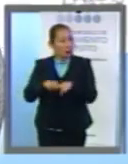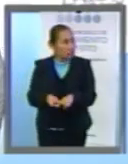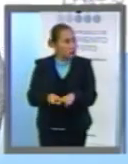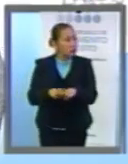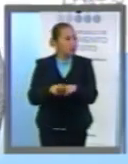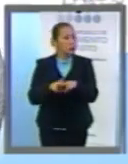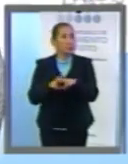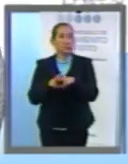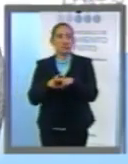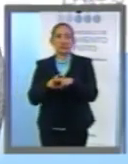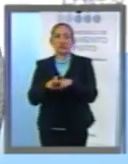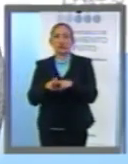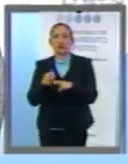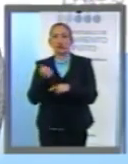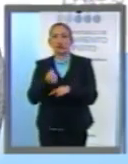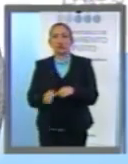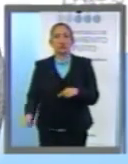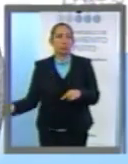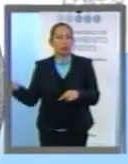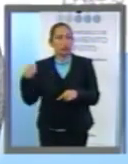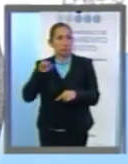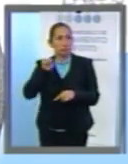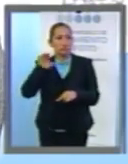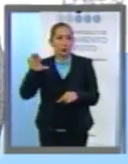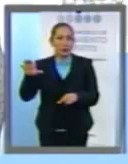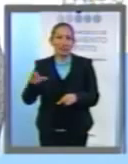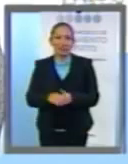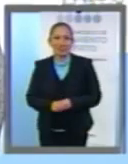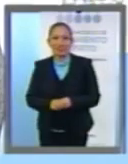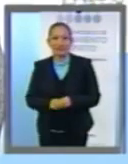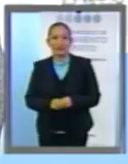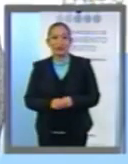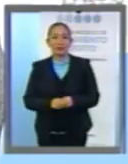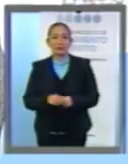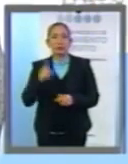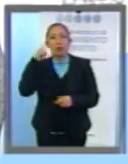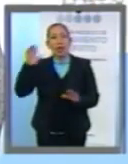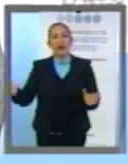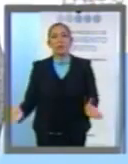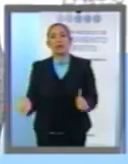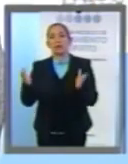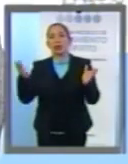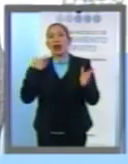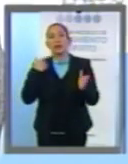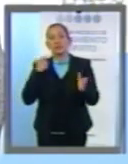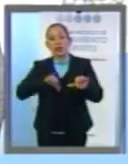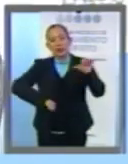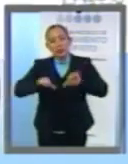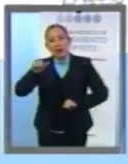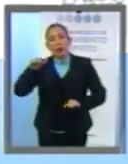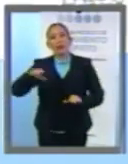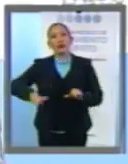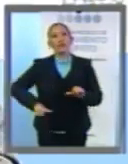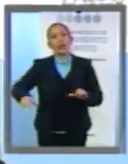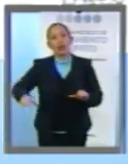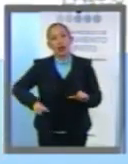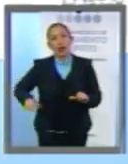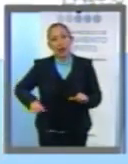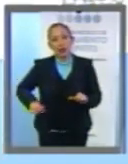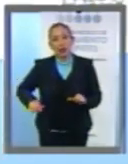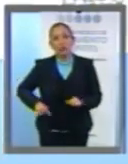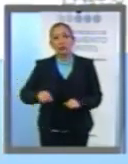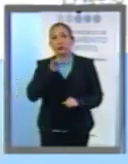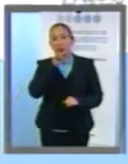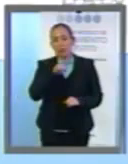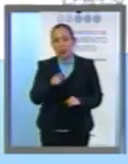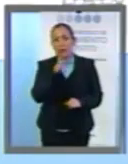entre universidades y sociedad civil en su conjunto, para pues impulsar políticas públicas al interior de las entidades públicas también